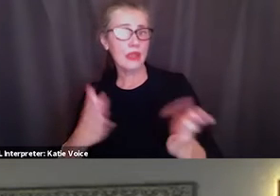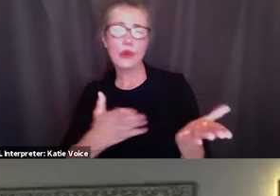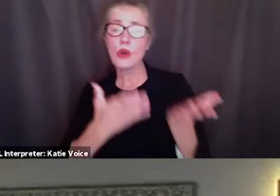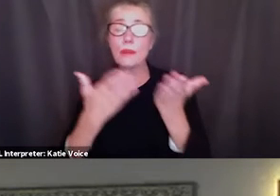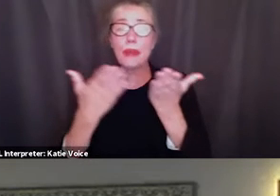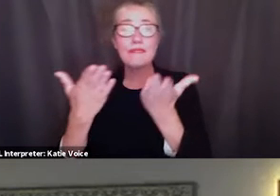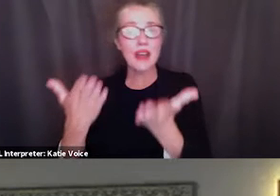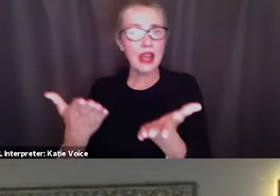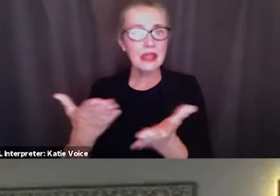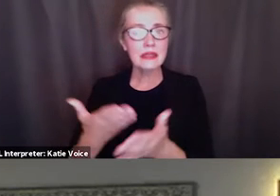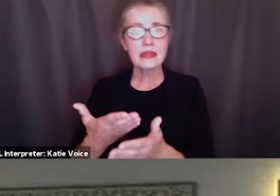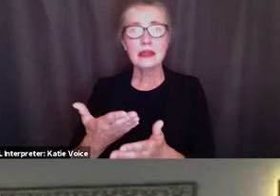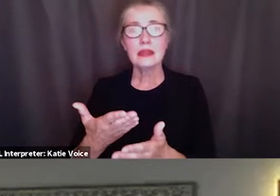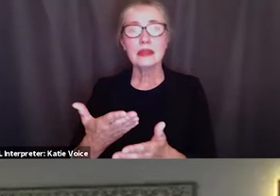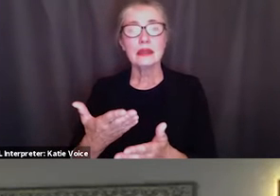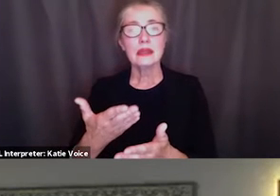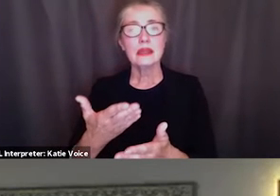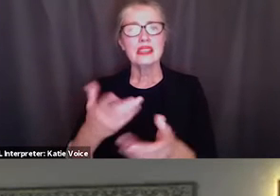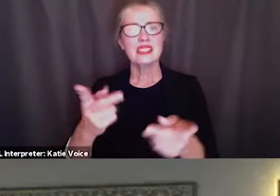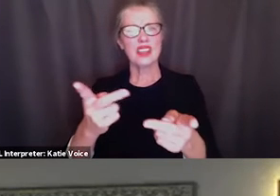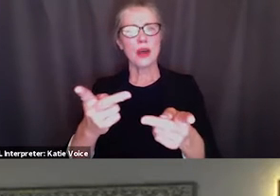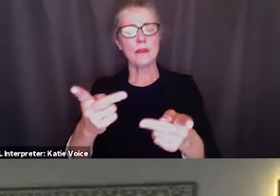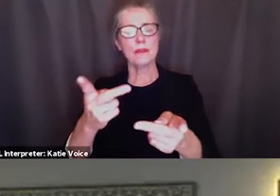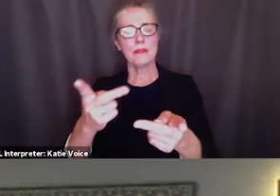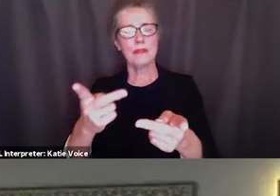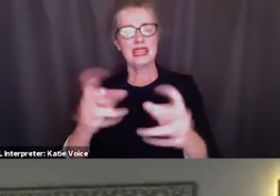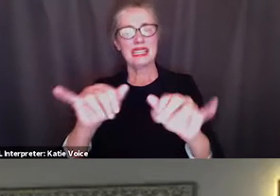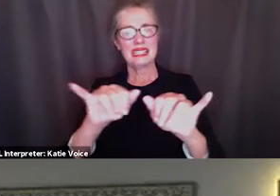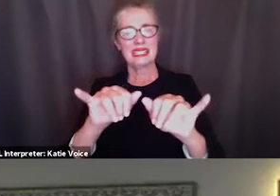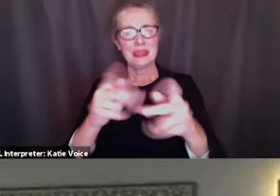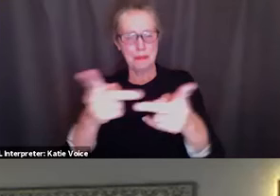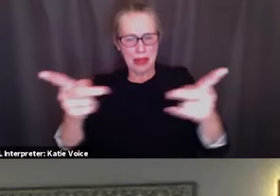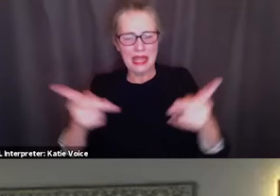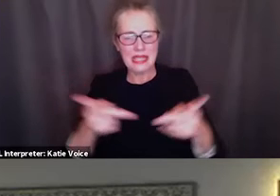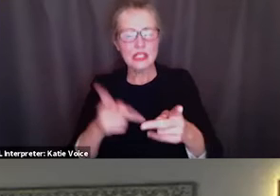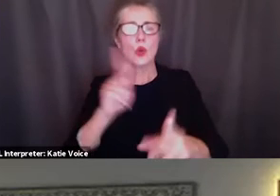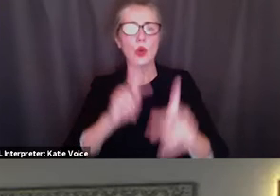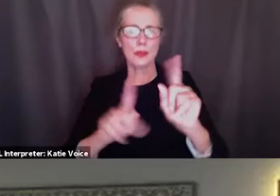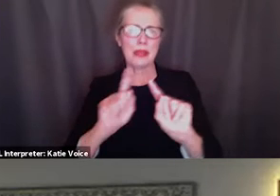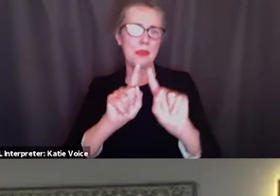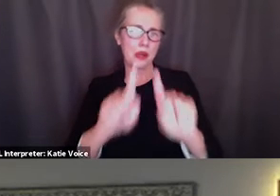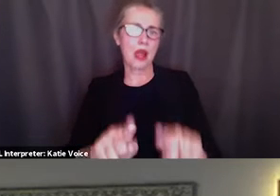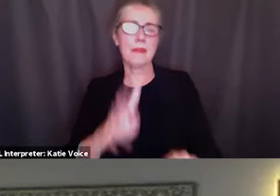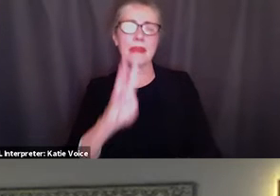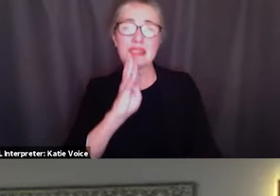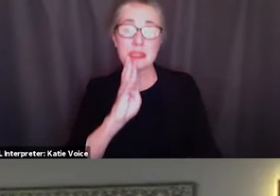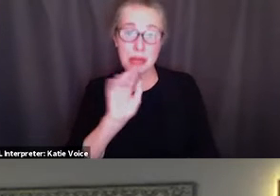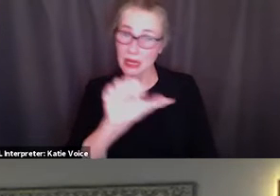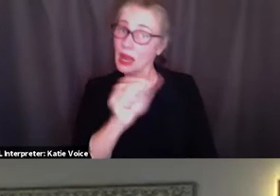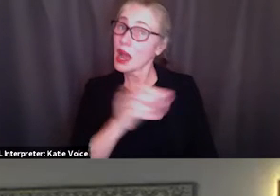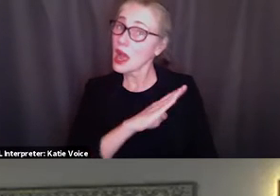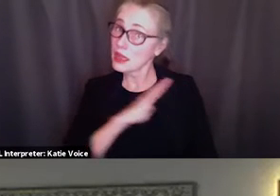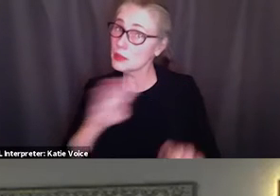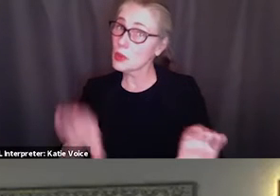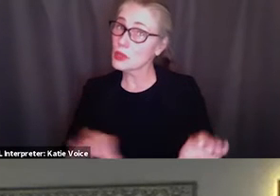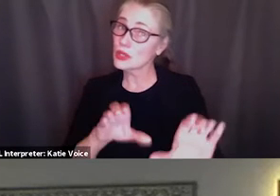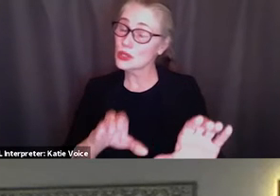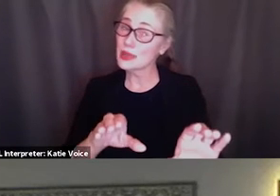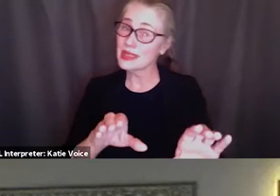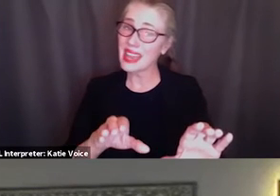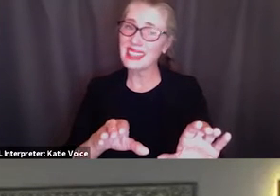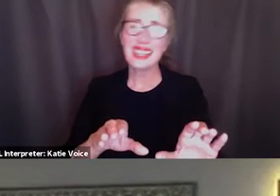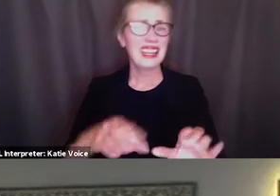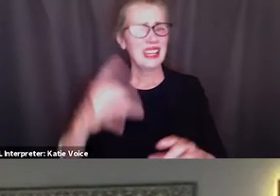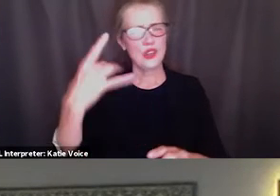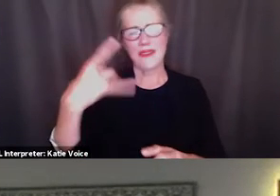o tal vez tener una estación donde la gente puede venir a hablar, porque hay muchos consejos que lo están haciendo